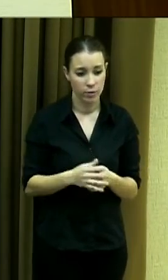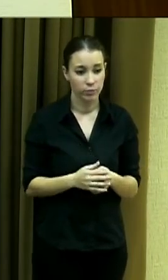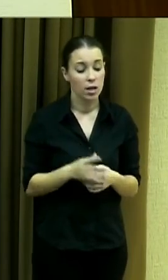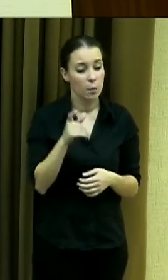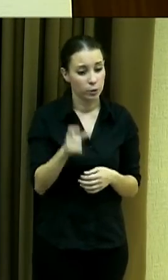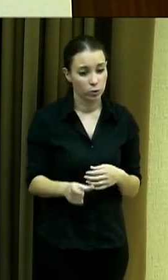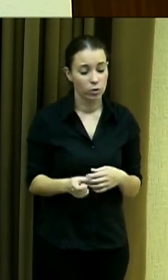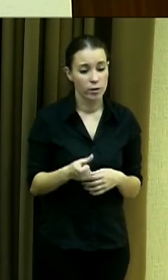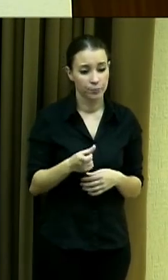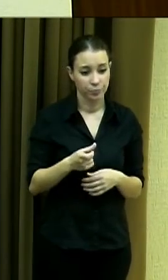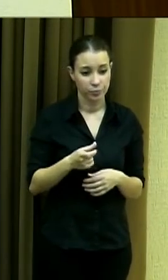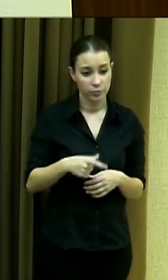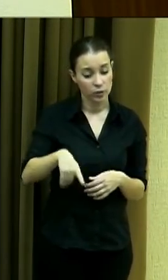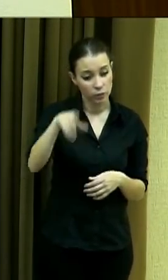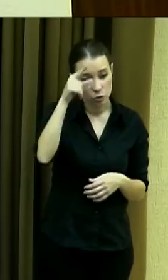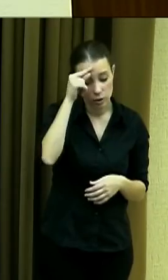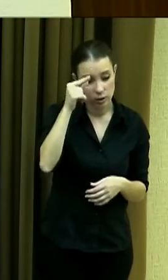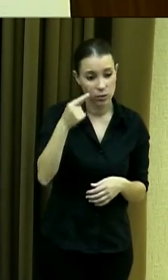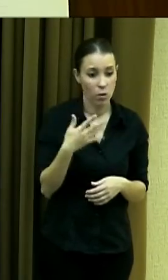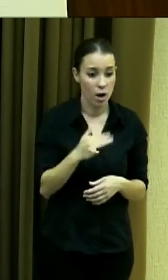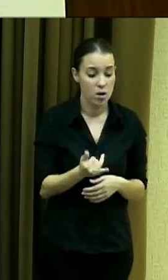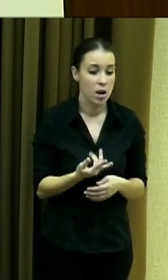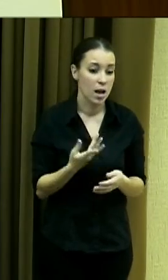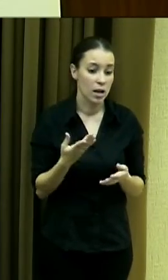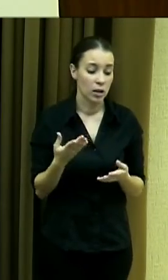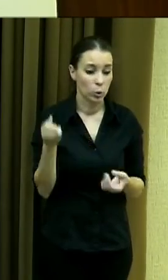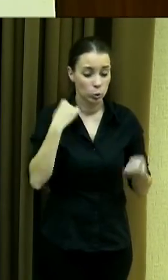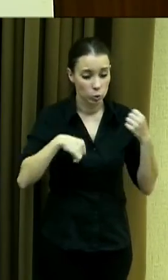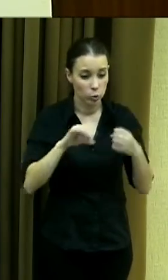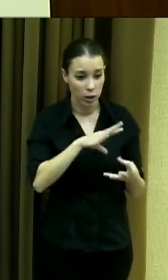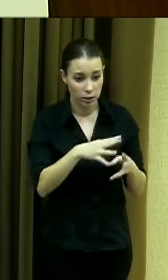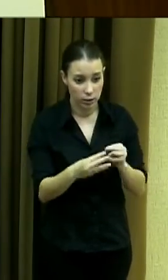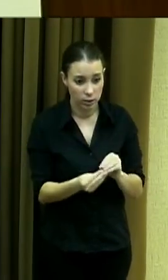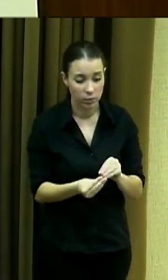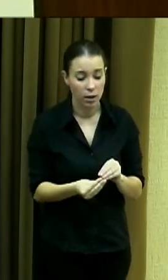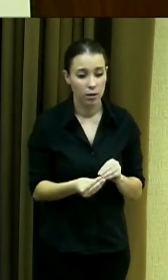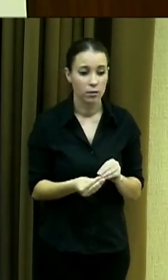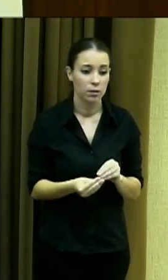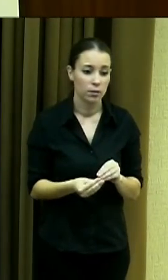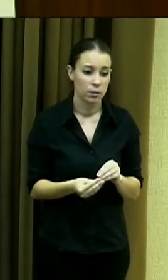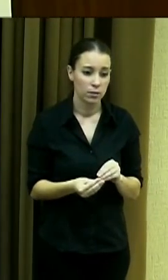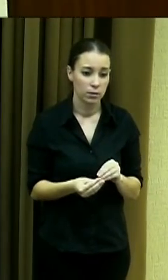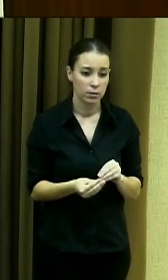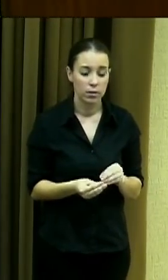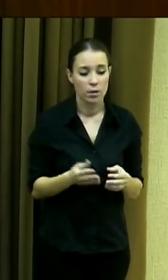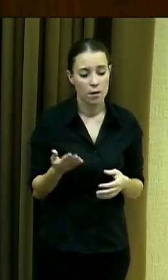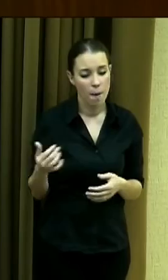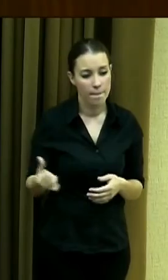déficit cognitivo, un déficit en la conducta adaptativa que se ha marcado de forma